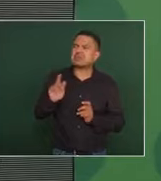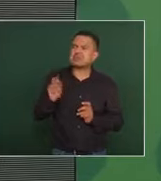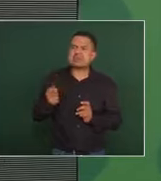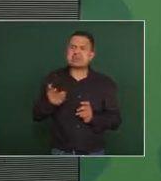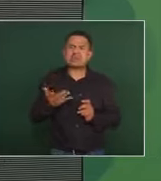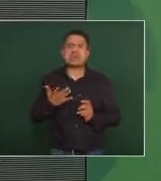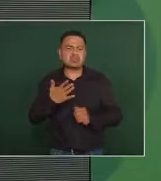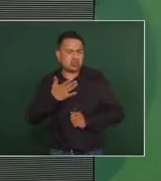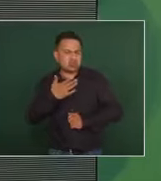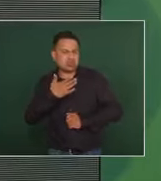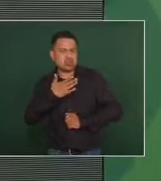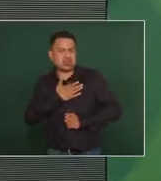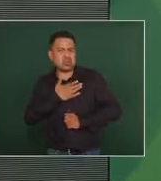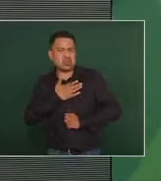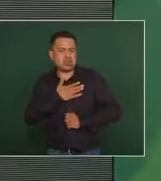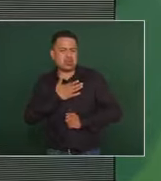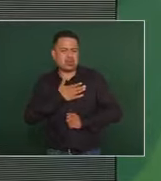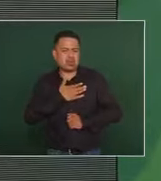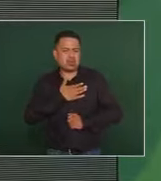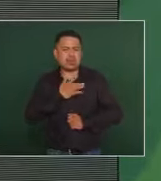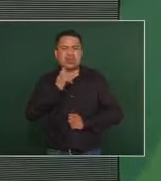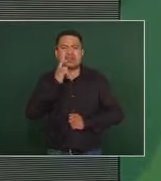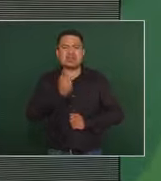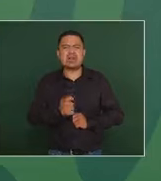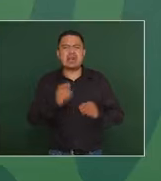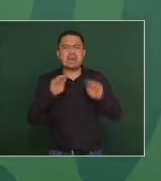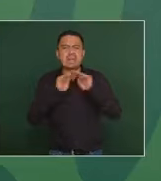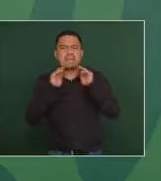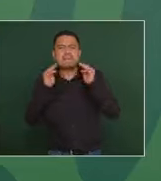el que yo soy narco?